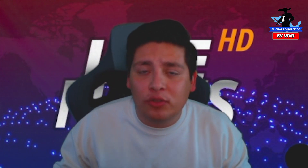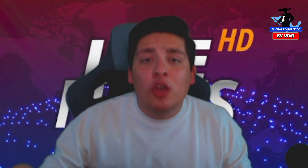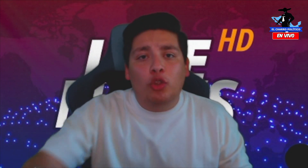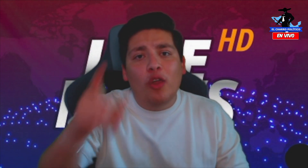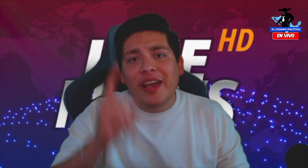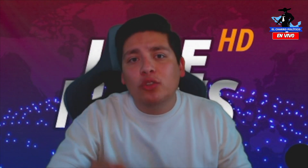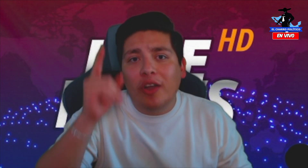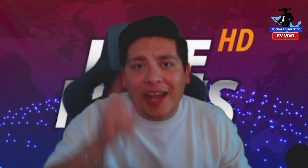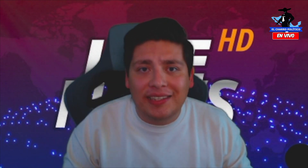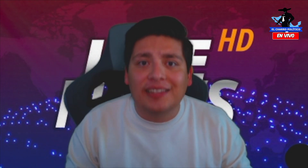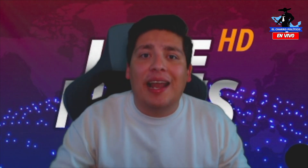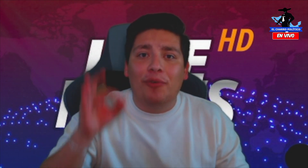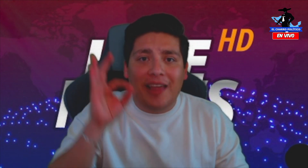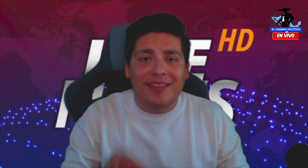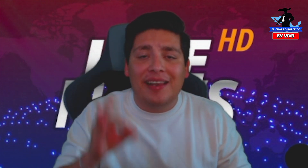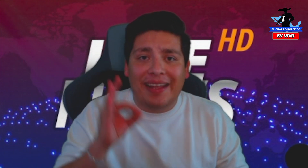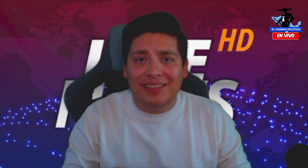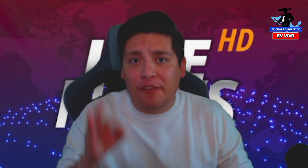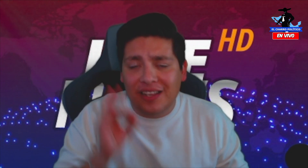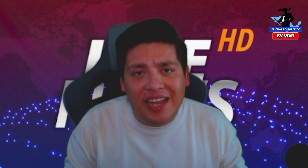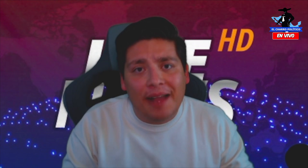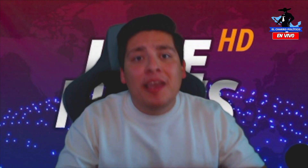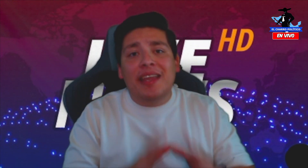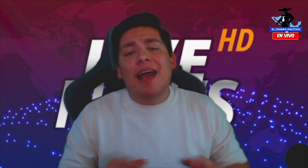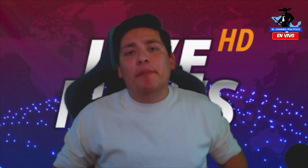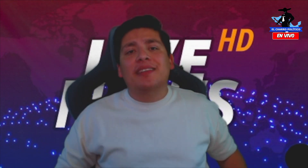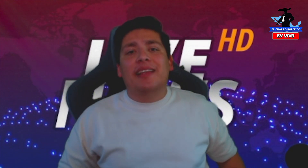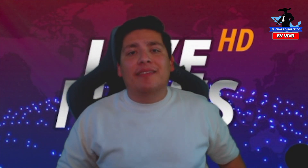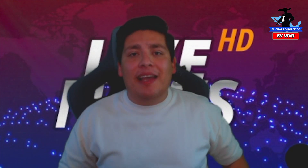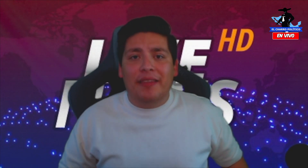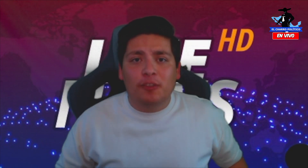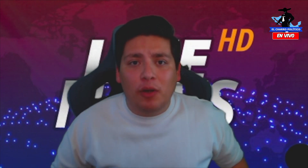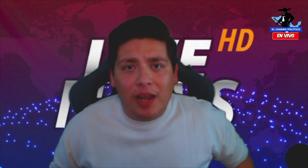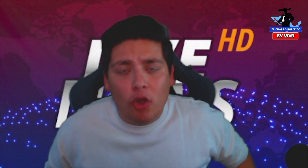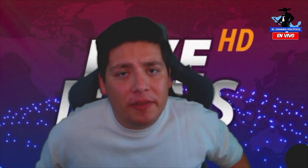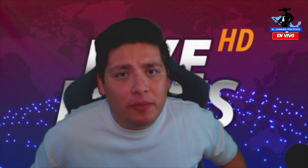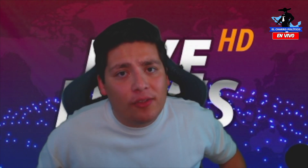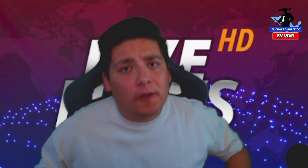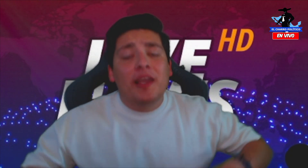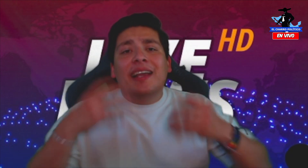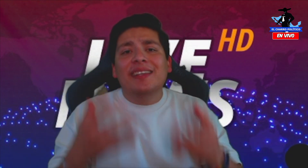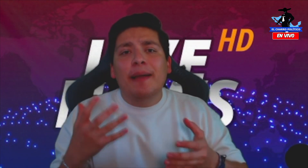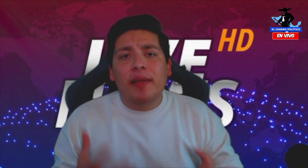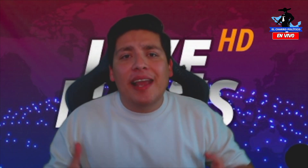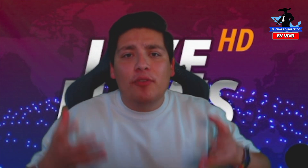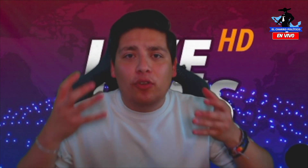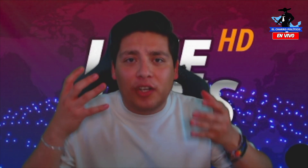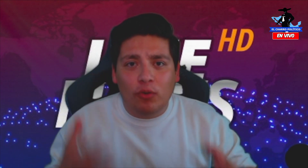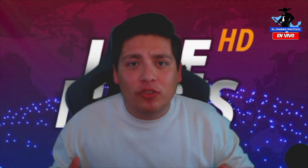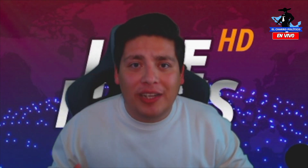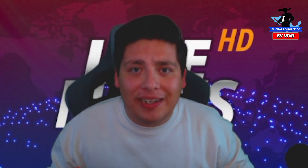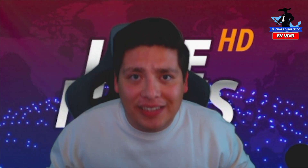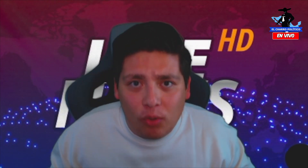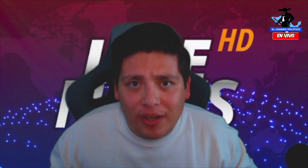Estados Unidos. Todo esto gracias a la Unidad de Inteligencia Financiera y al presidente Andrés Manuel López Obrador, que está peleando